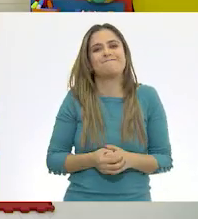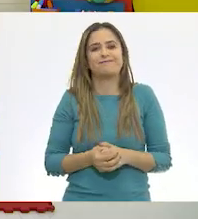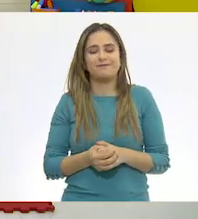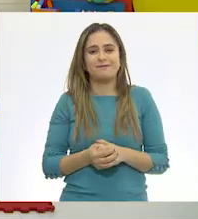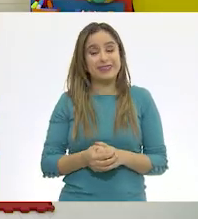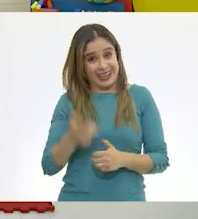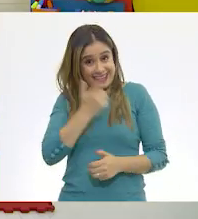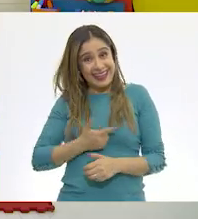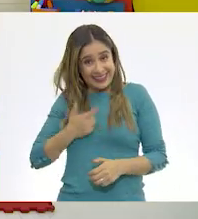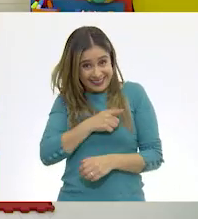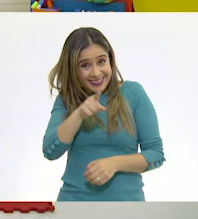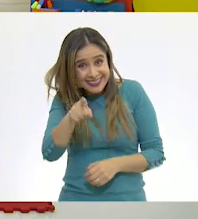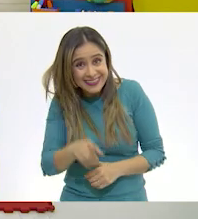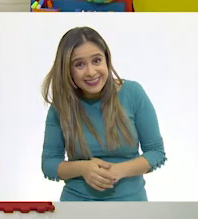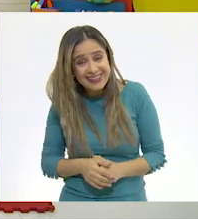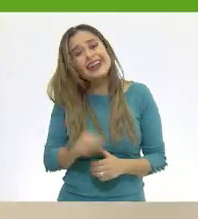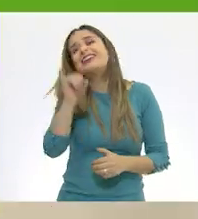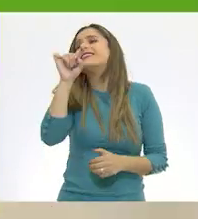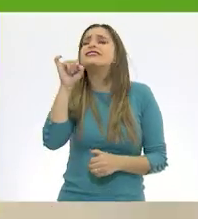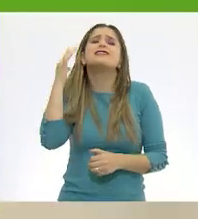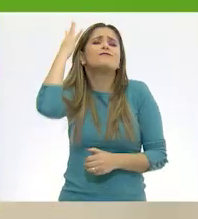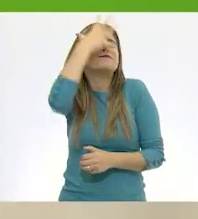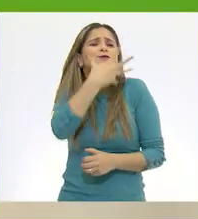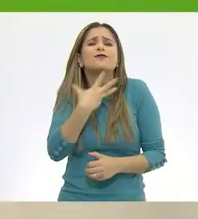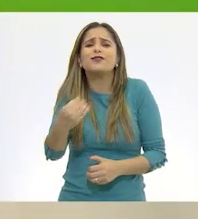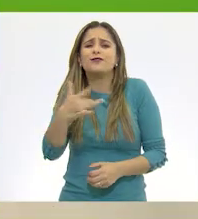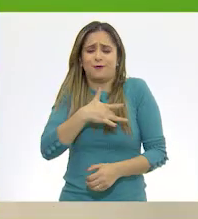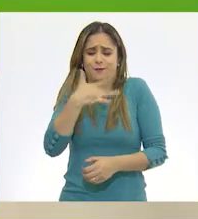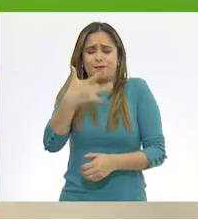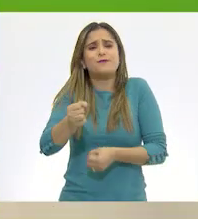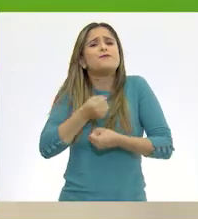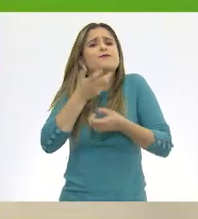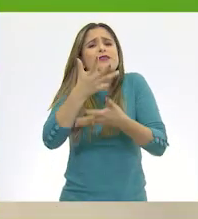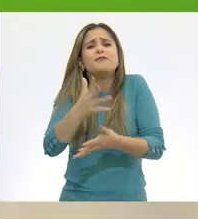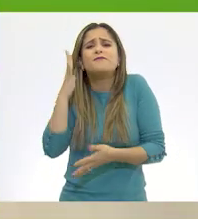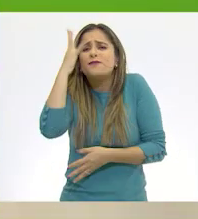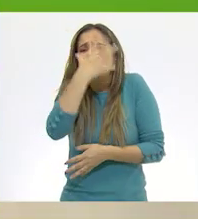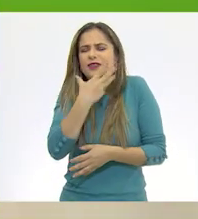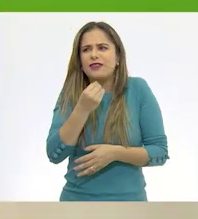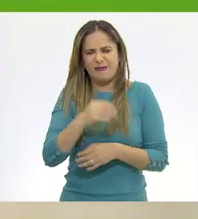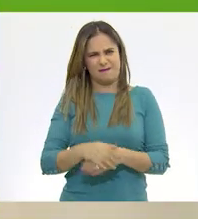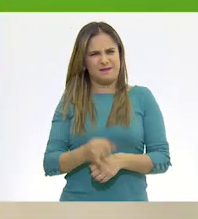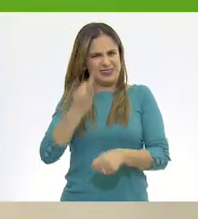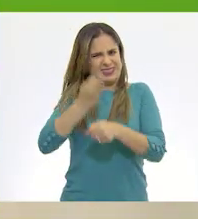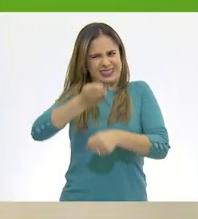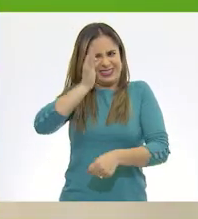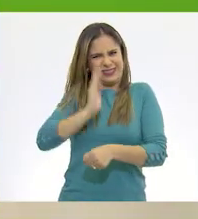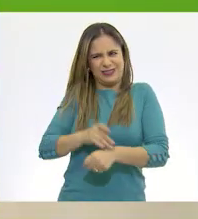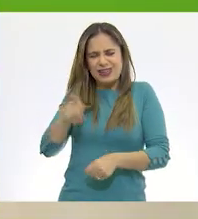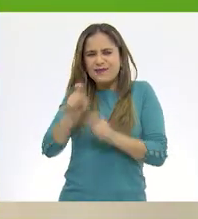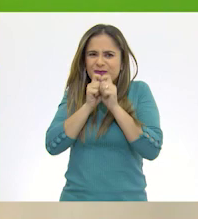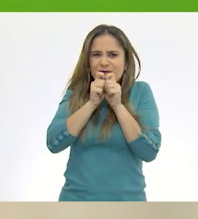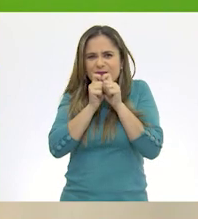¿Te gustó? Muchísimo, está muy bonito ese poema. Y qué chistosa es ardilla.